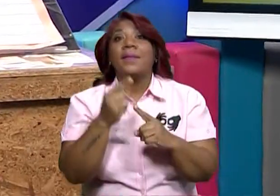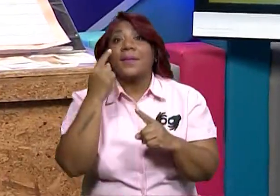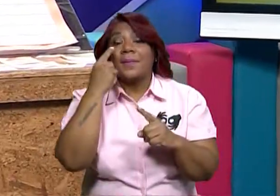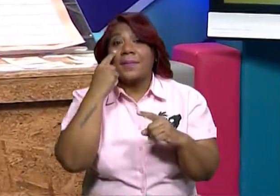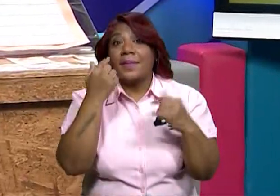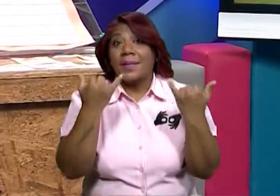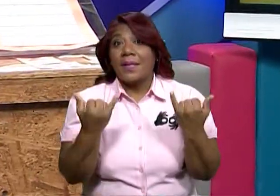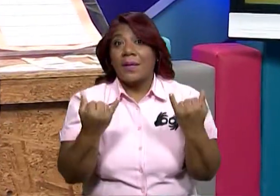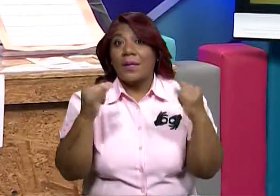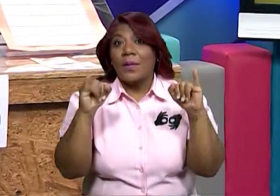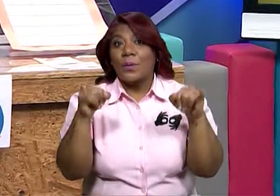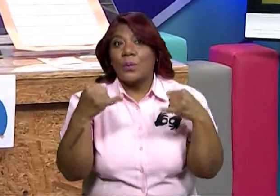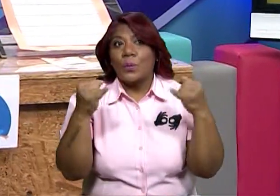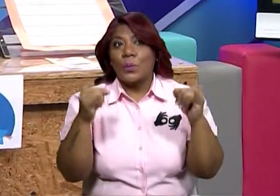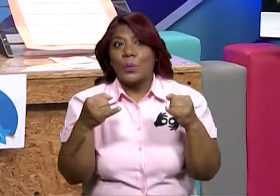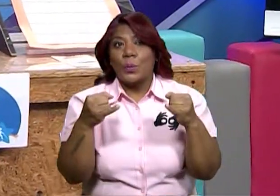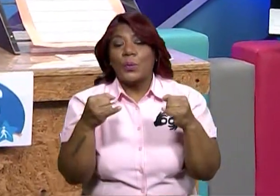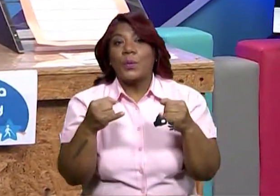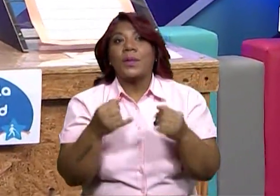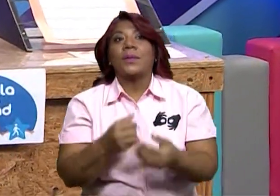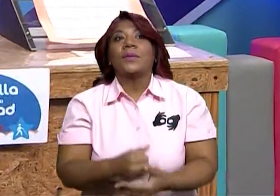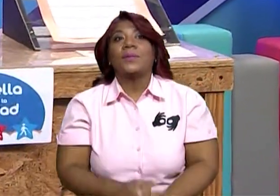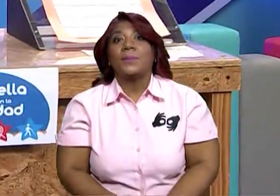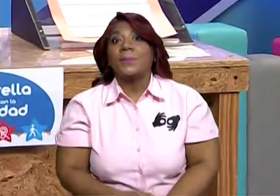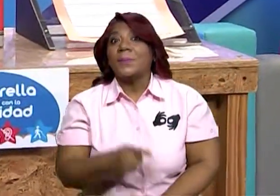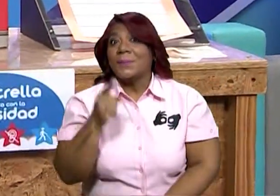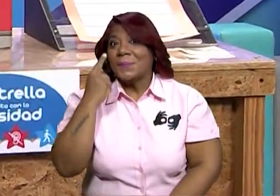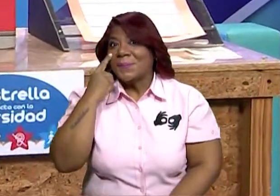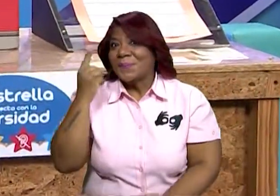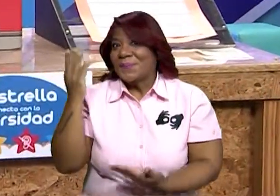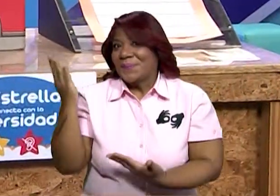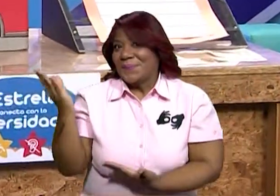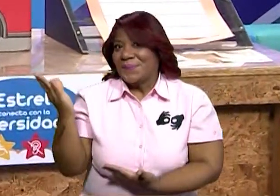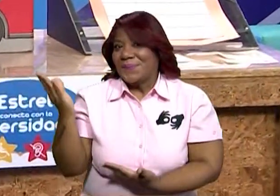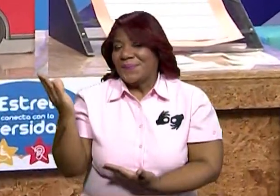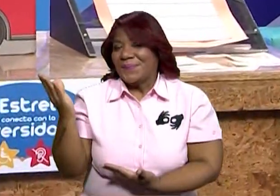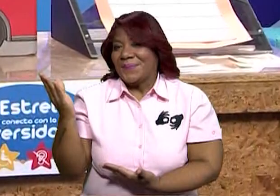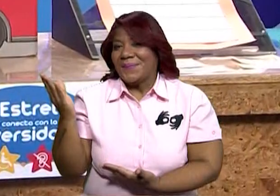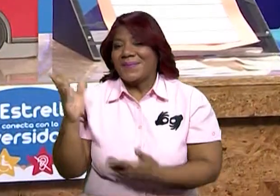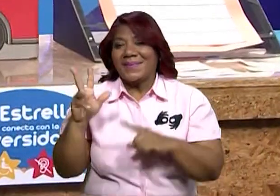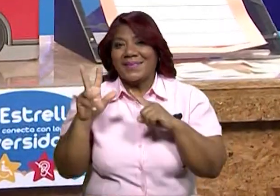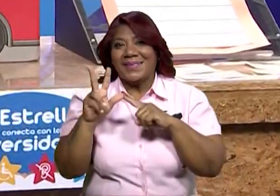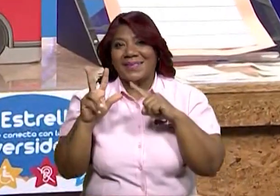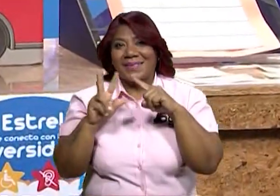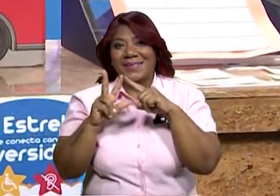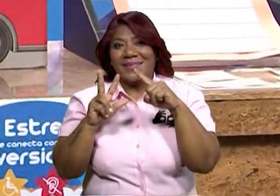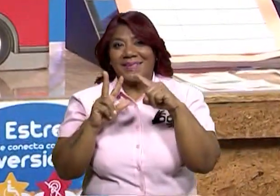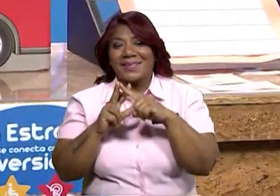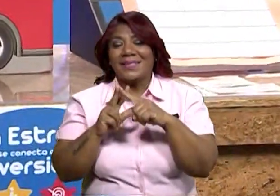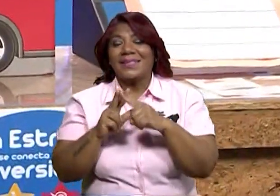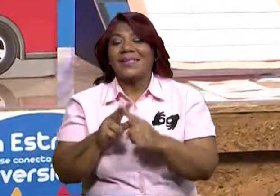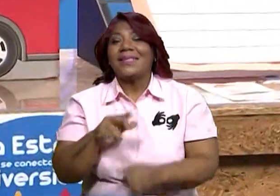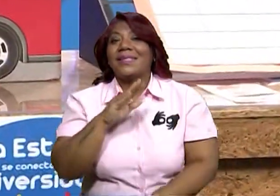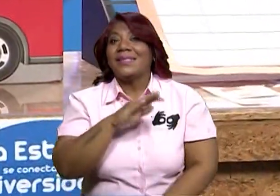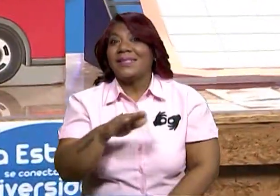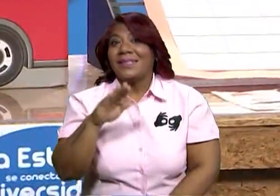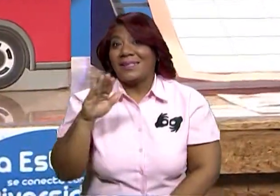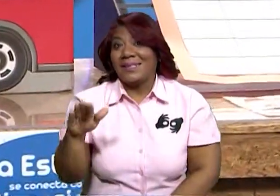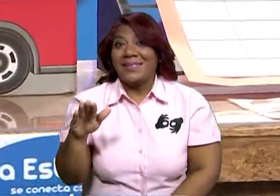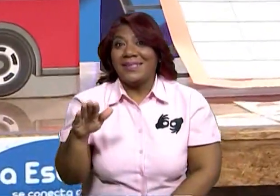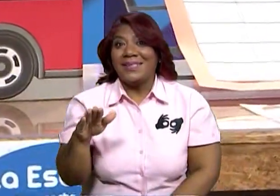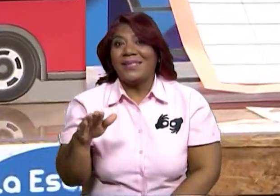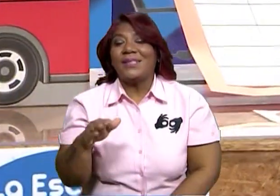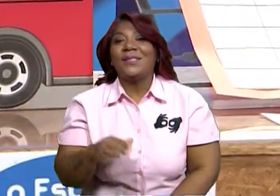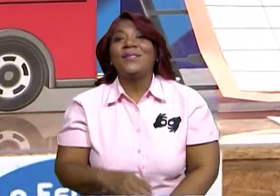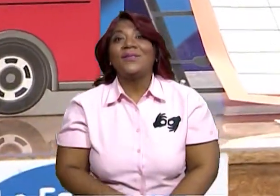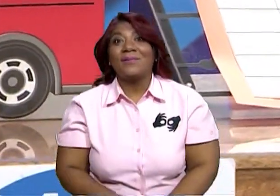palabras que tenemos en el cuento. Aquí tenemos a 3 personajes, ¿verdad? 3 personas o 3 niños